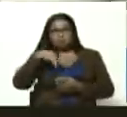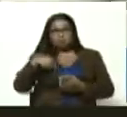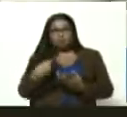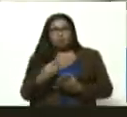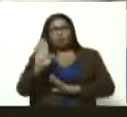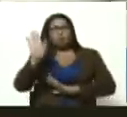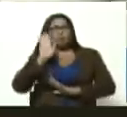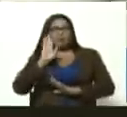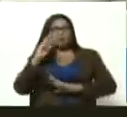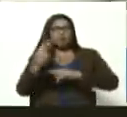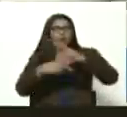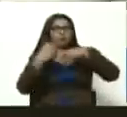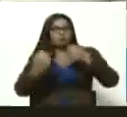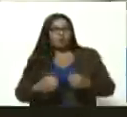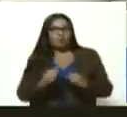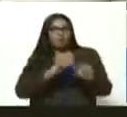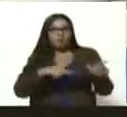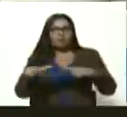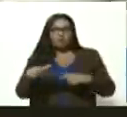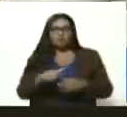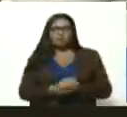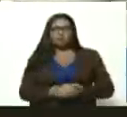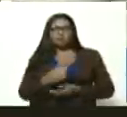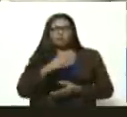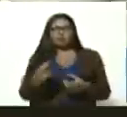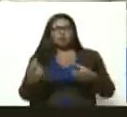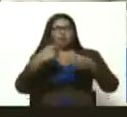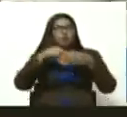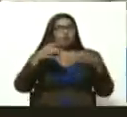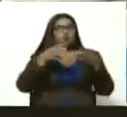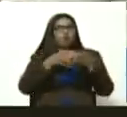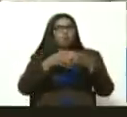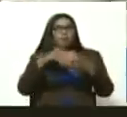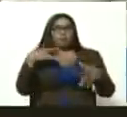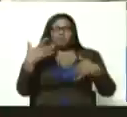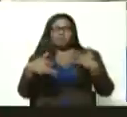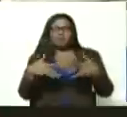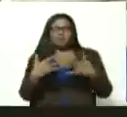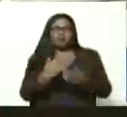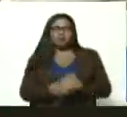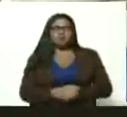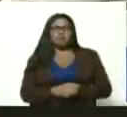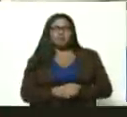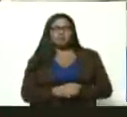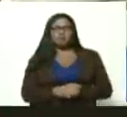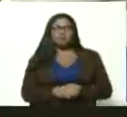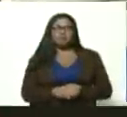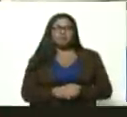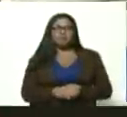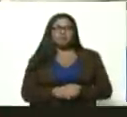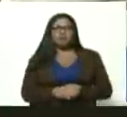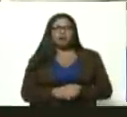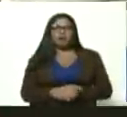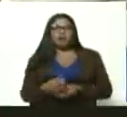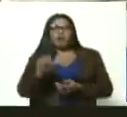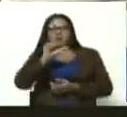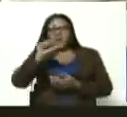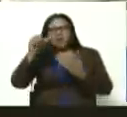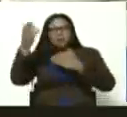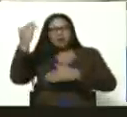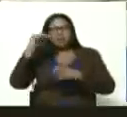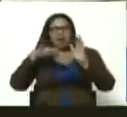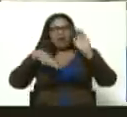un compromiso revolucionario y el partido se suma a esa actividad esta es la semana pasada